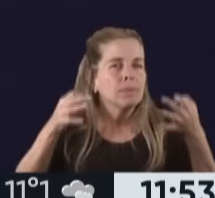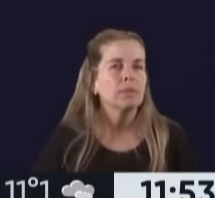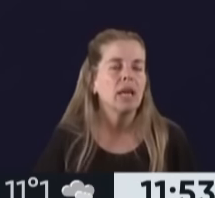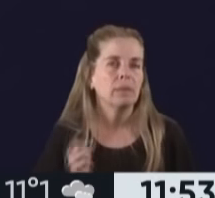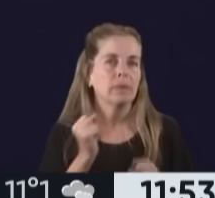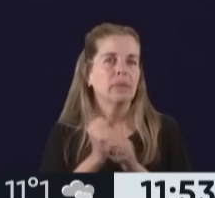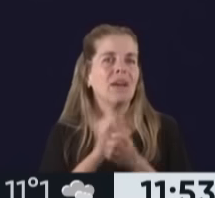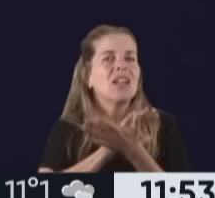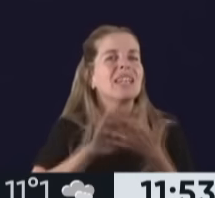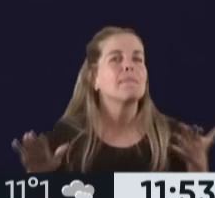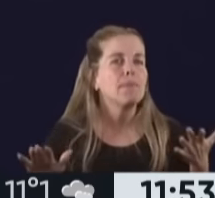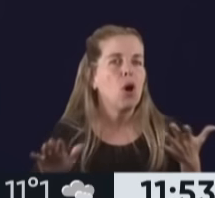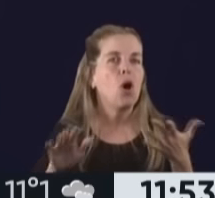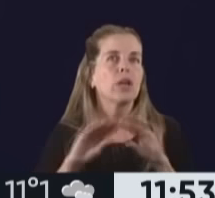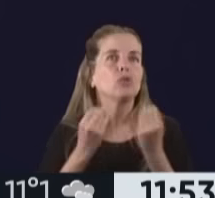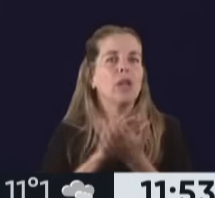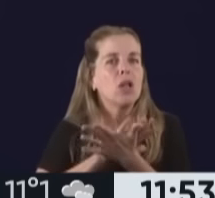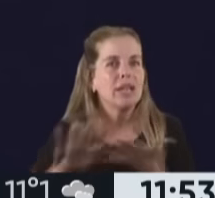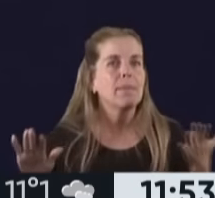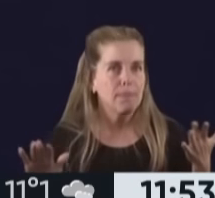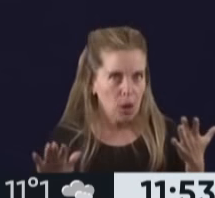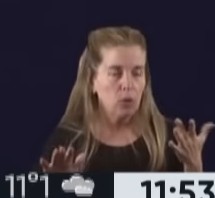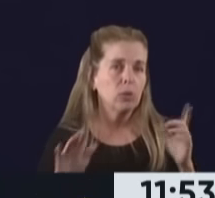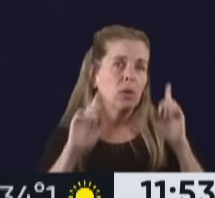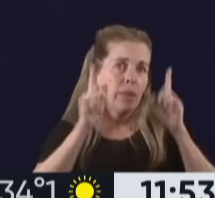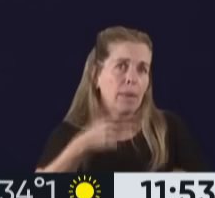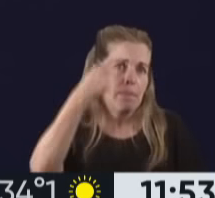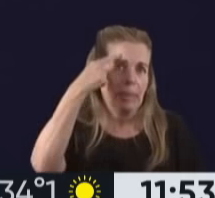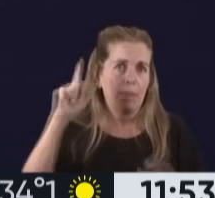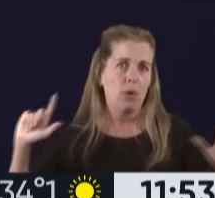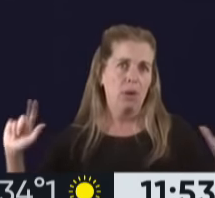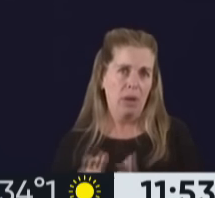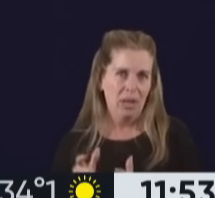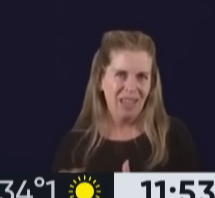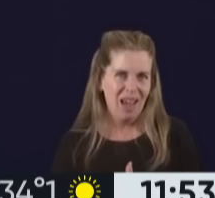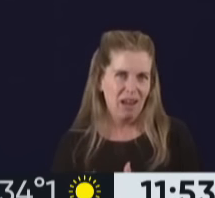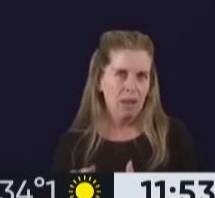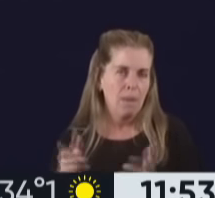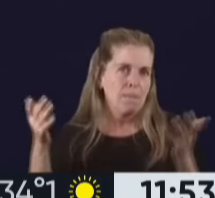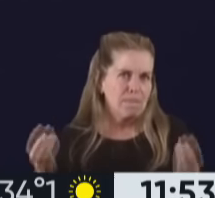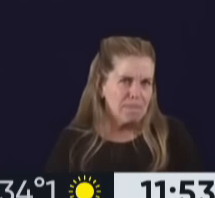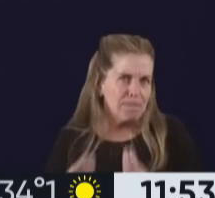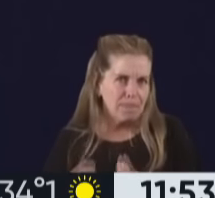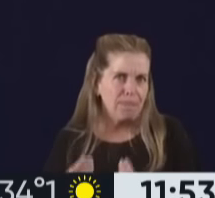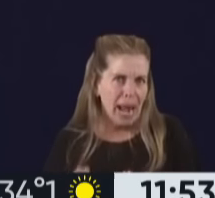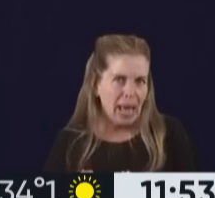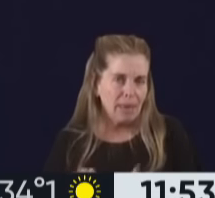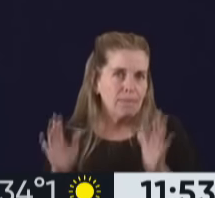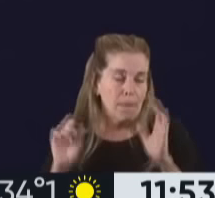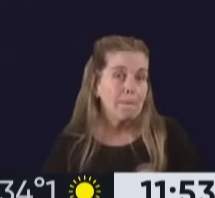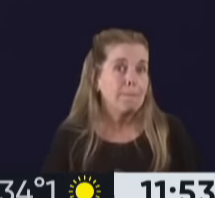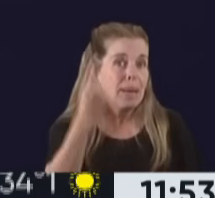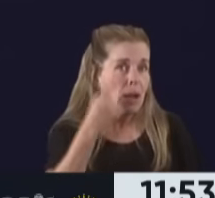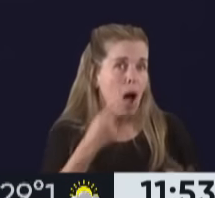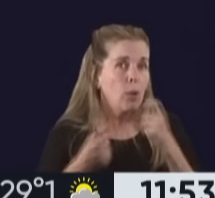digamos, ¿no? Sí. Y además recortar estructura inútil y que no tiene sentido después de haber finalizado la auditoría correspondiente, ¿no? No lo